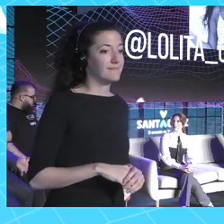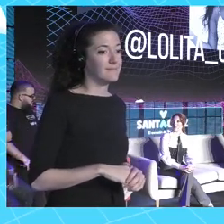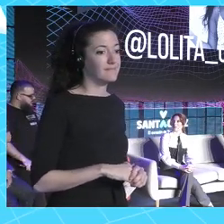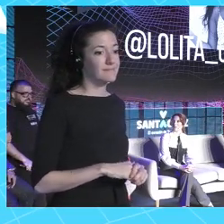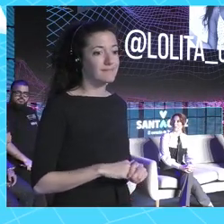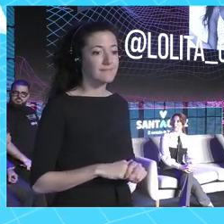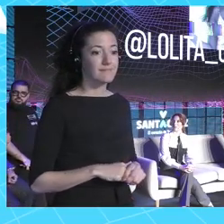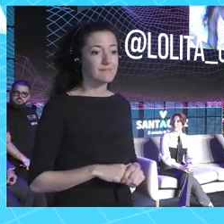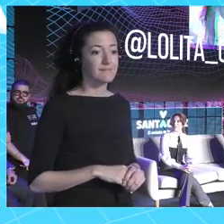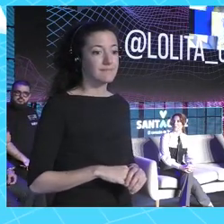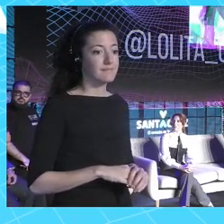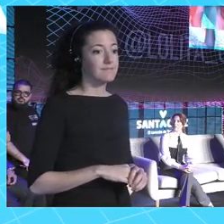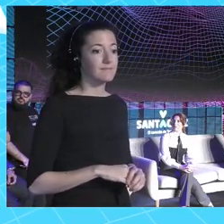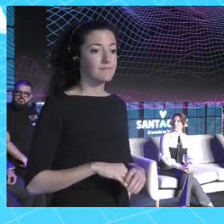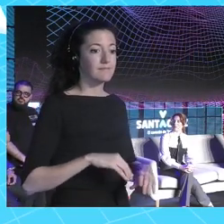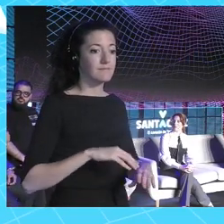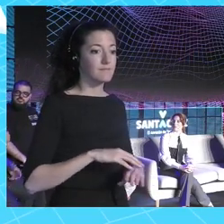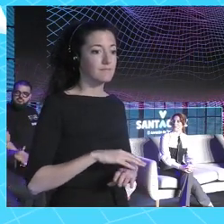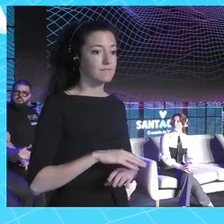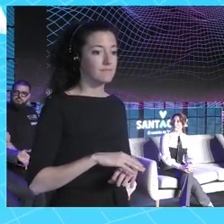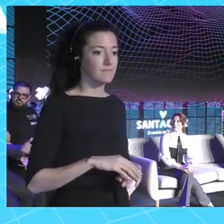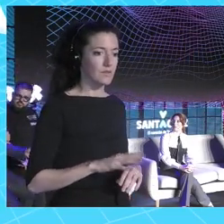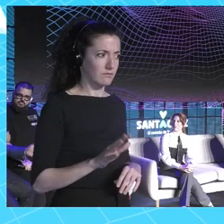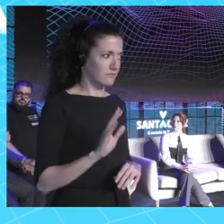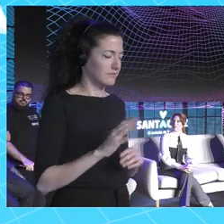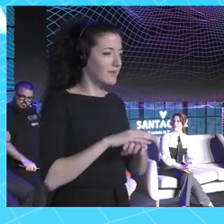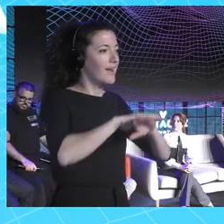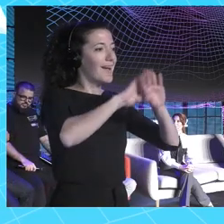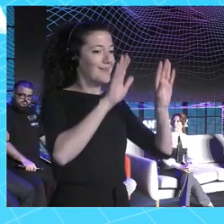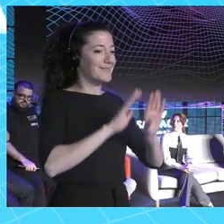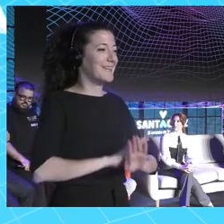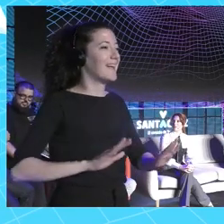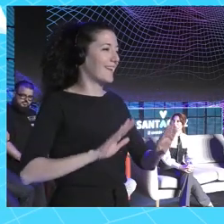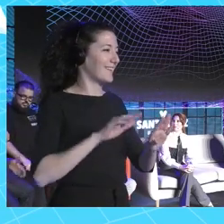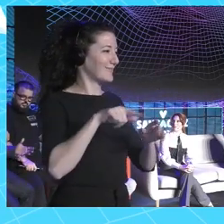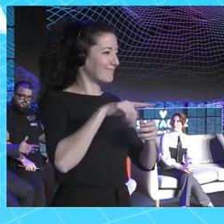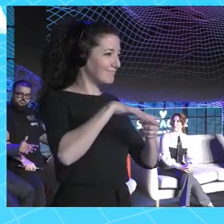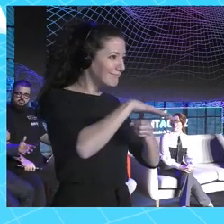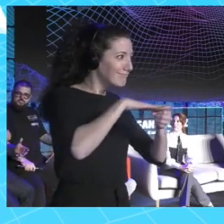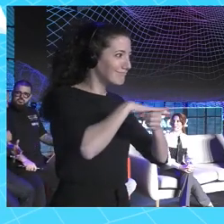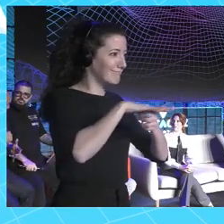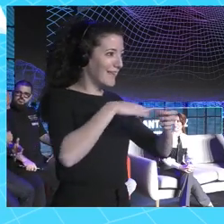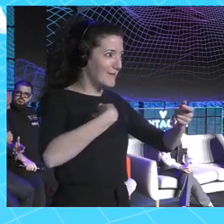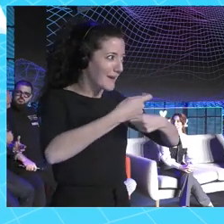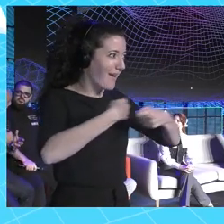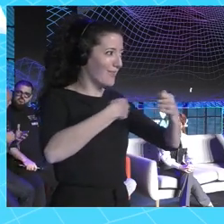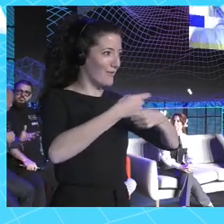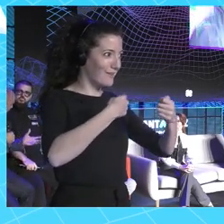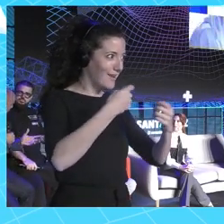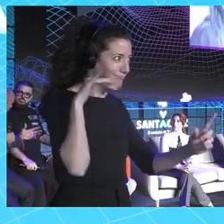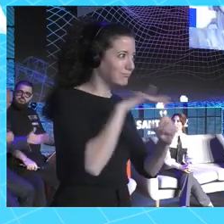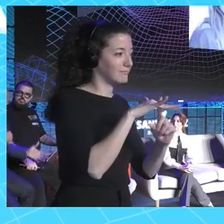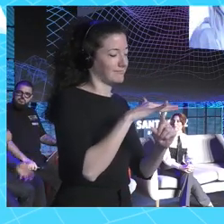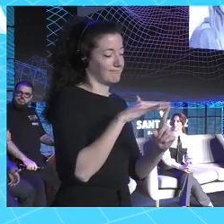cada día ocupan más un lugar productivo en la ciudad de Santa Cruz de tenerife en la isla yo creo que en la comunidad Autónoma y al final generar